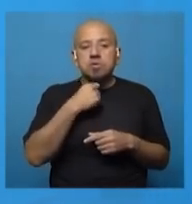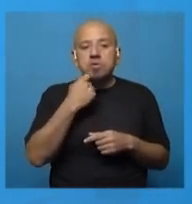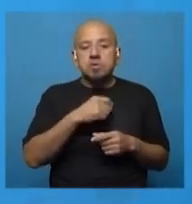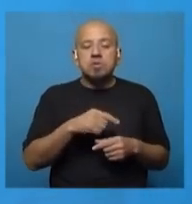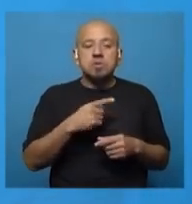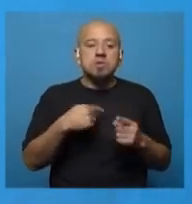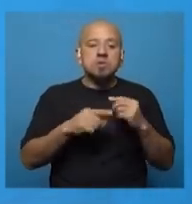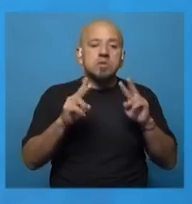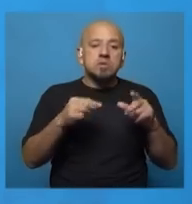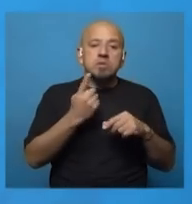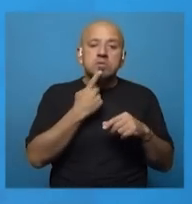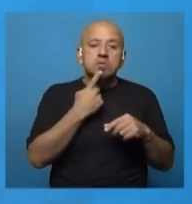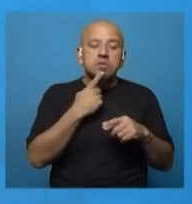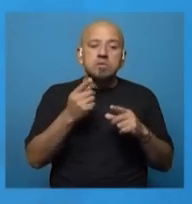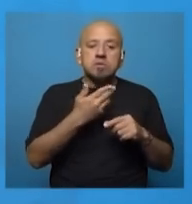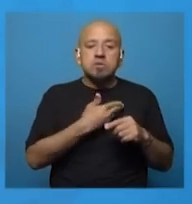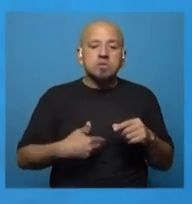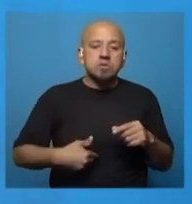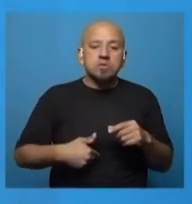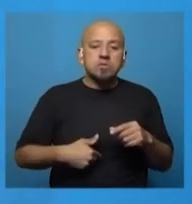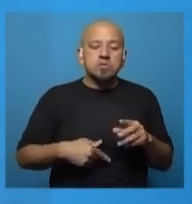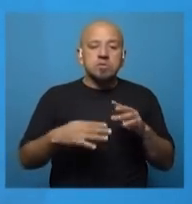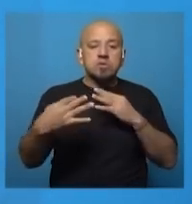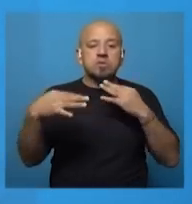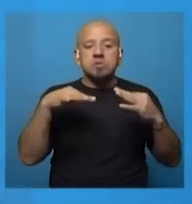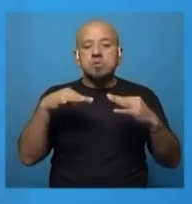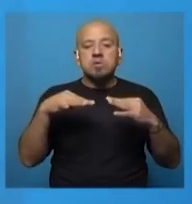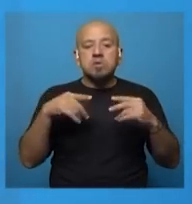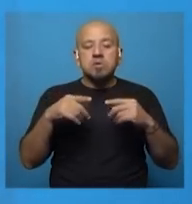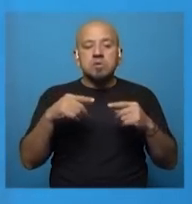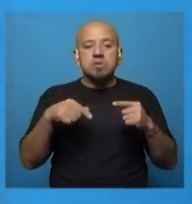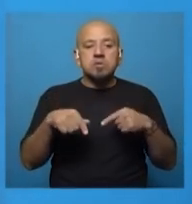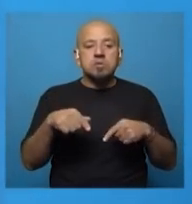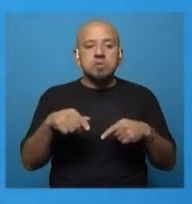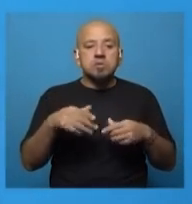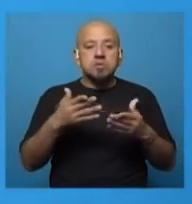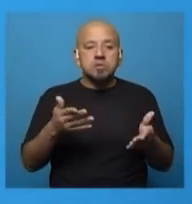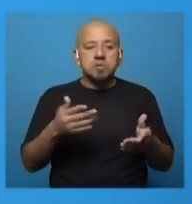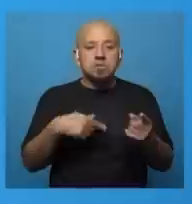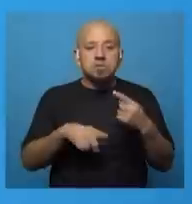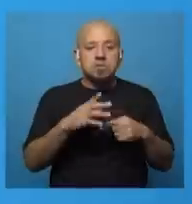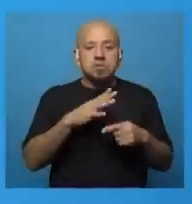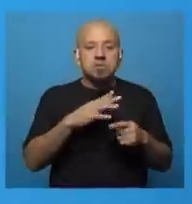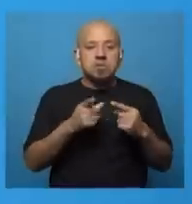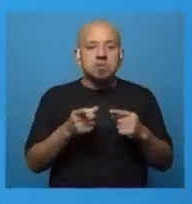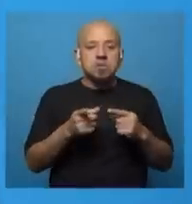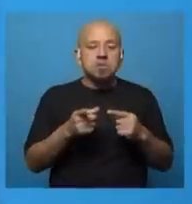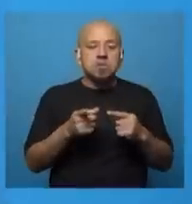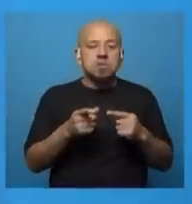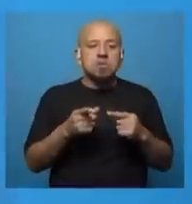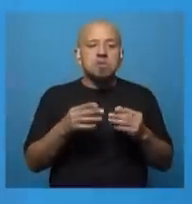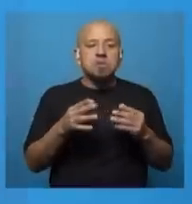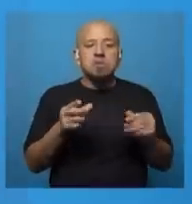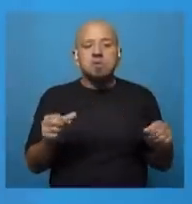o posicionamientos políticos del gobierno y de la oposición que la ciudadanía sin duda Va a tomar en consideración y